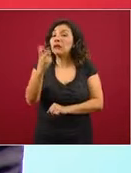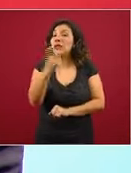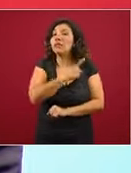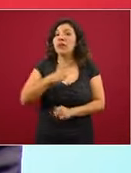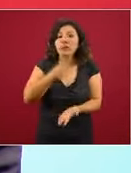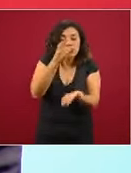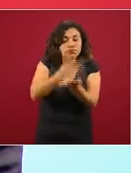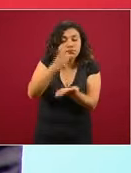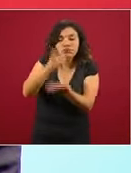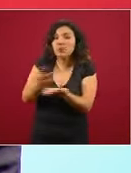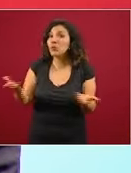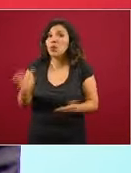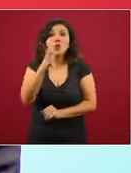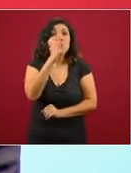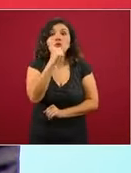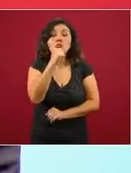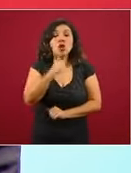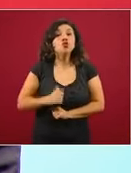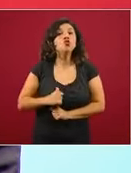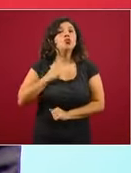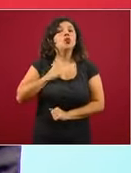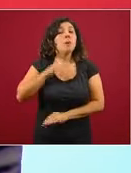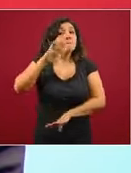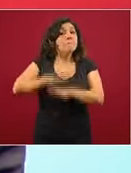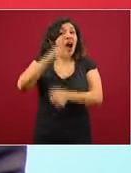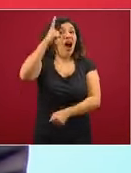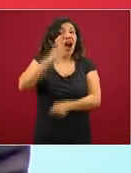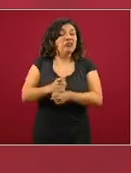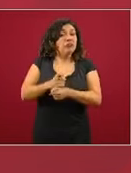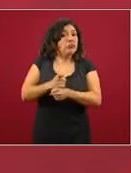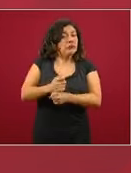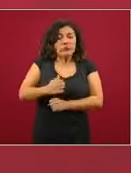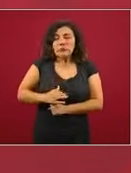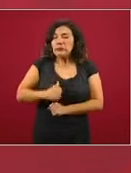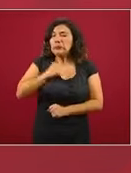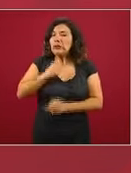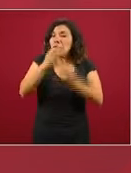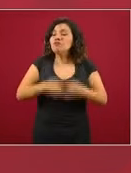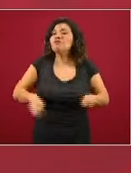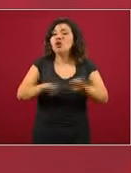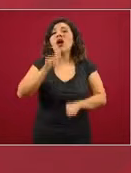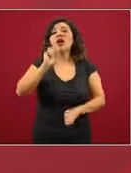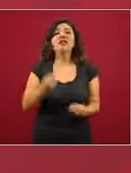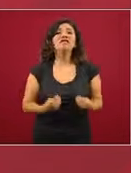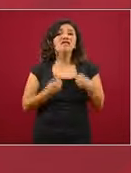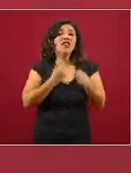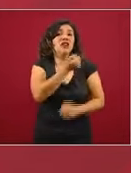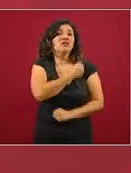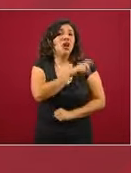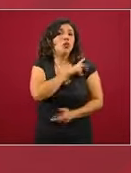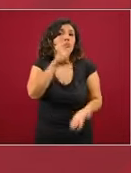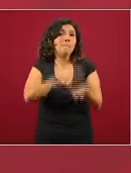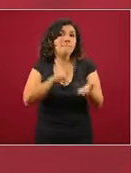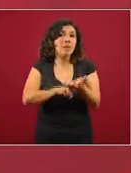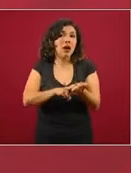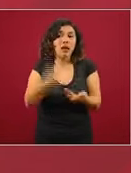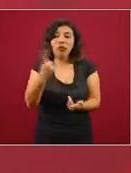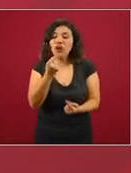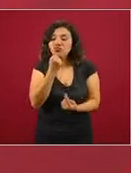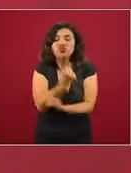de que no podría haber interés superior más grande que la salud y la vida, tanto como la